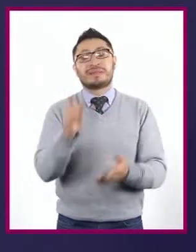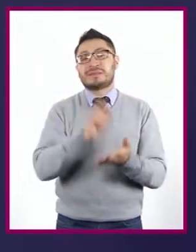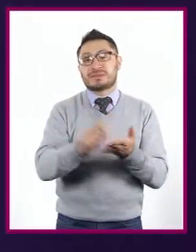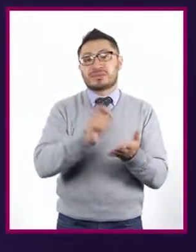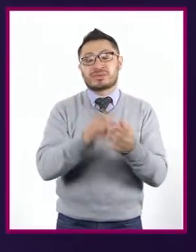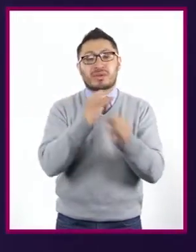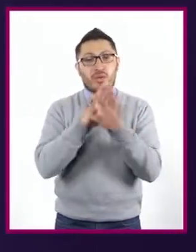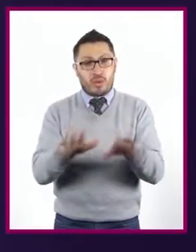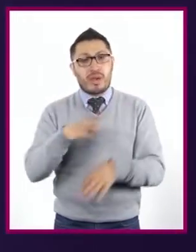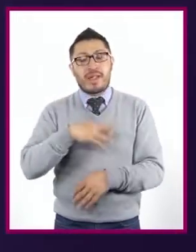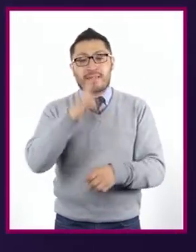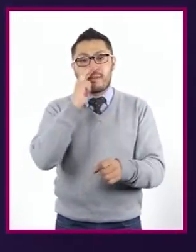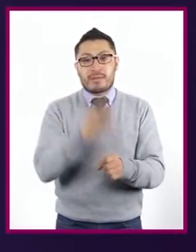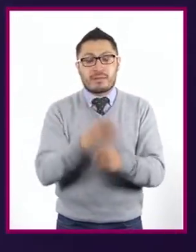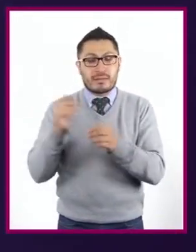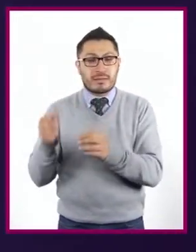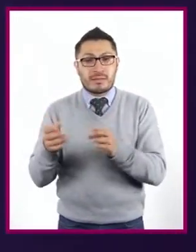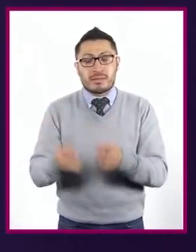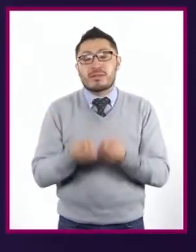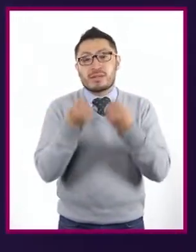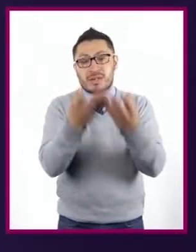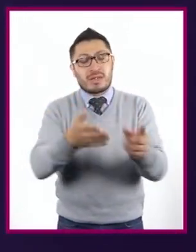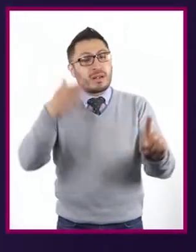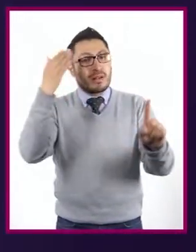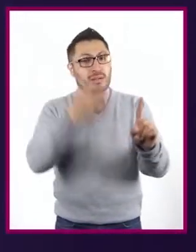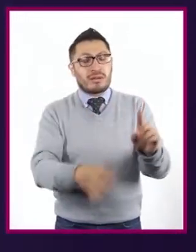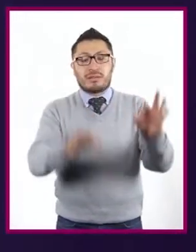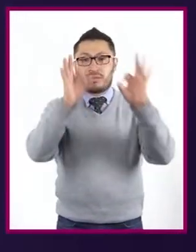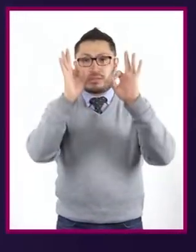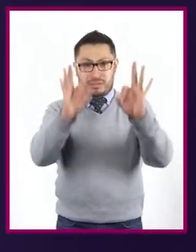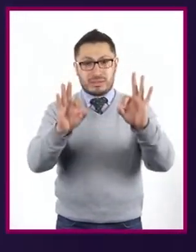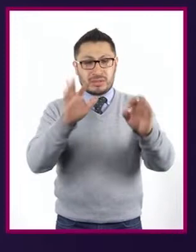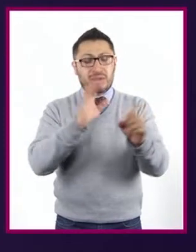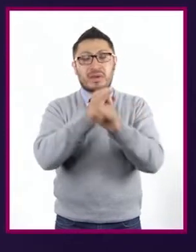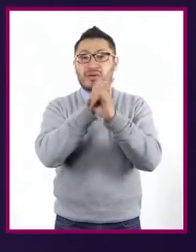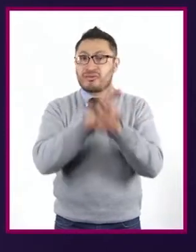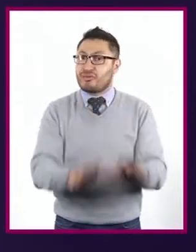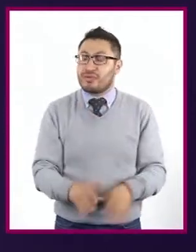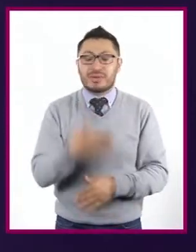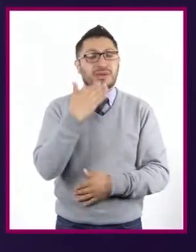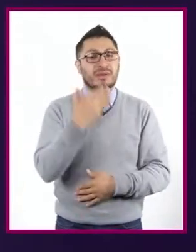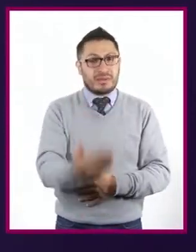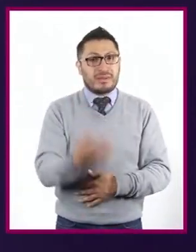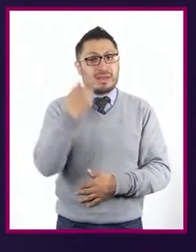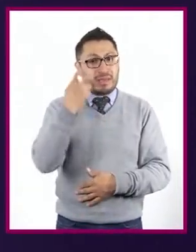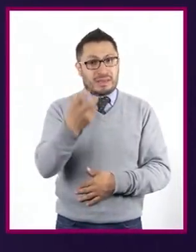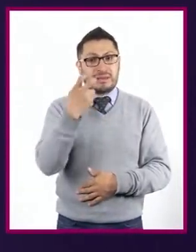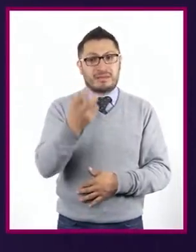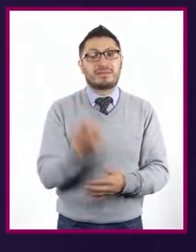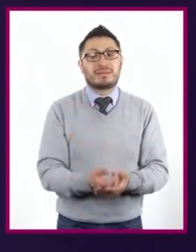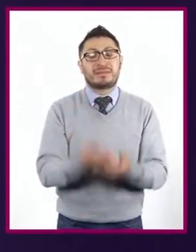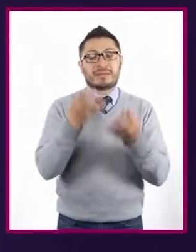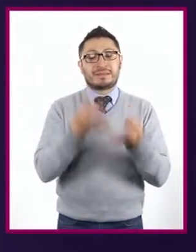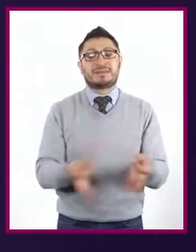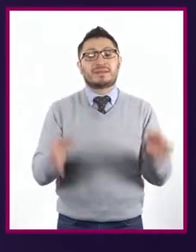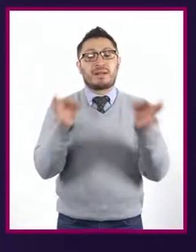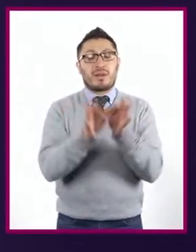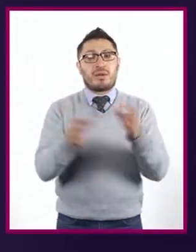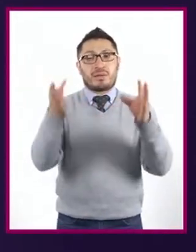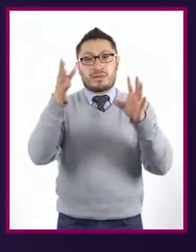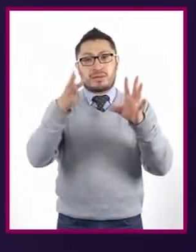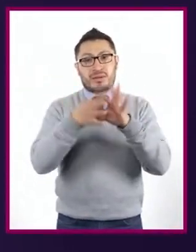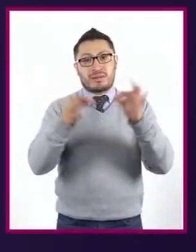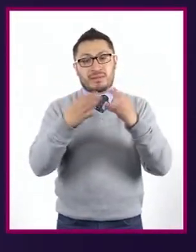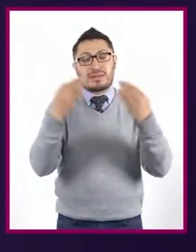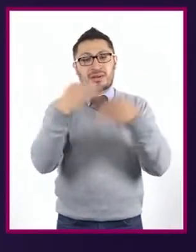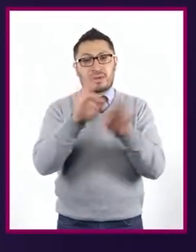la responsabilidad de transmitir objetiva y precisamente la información. Por ello, es importante hablar del estilo